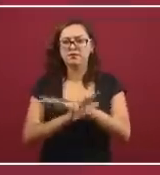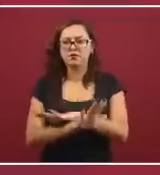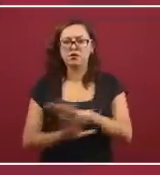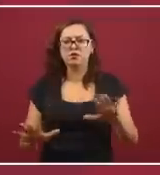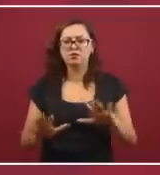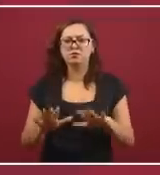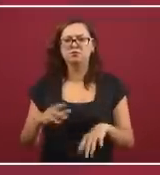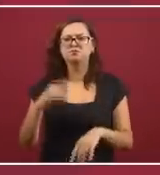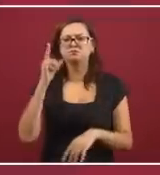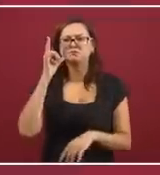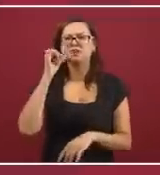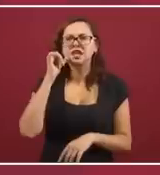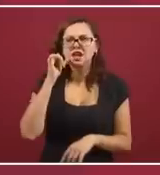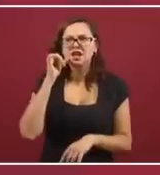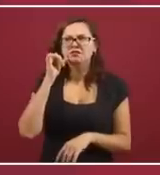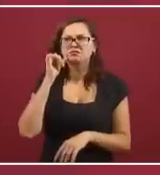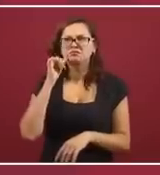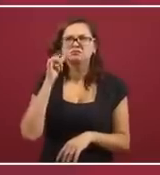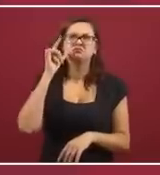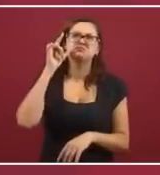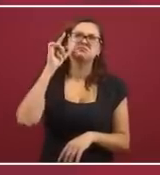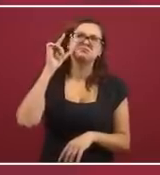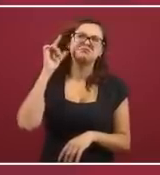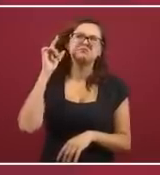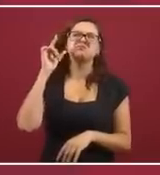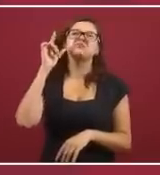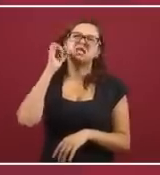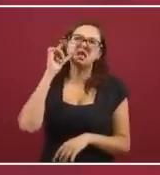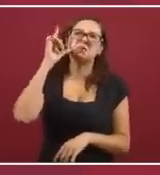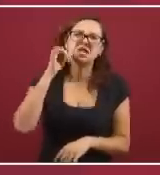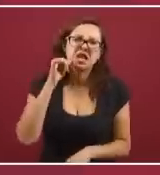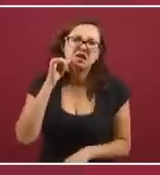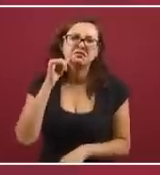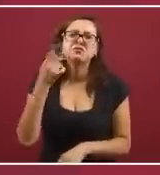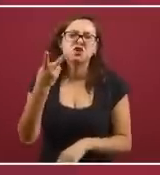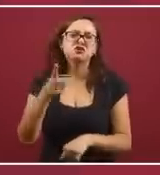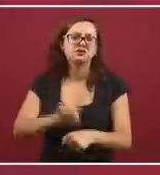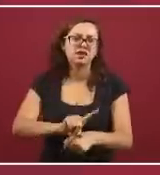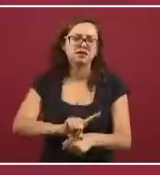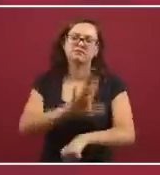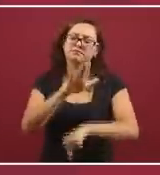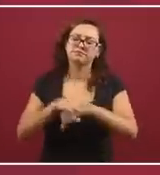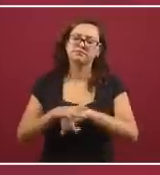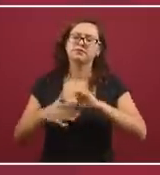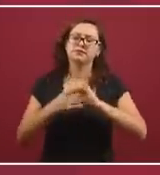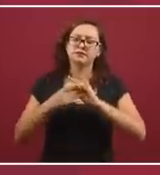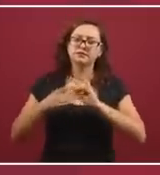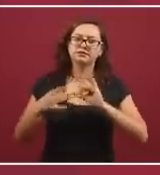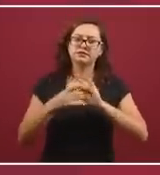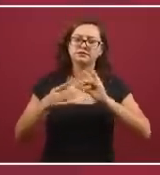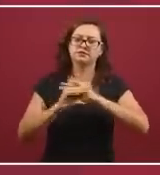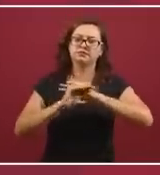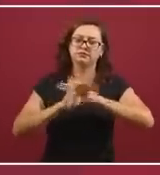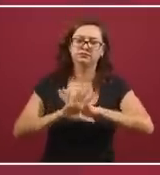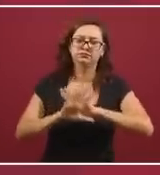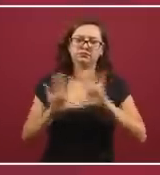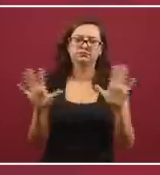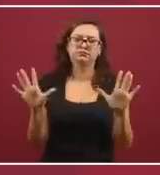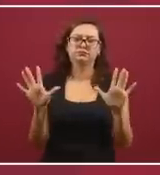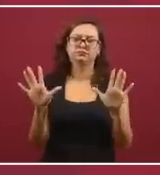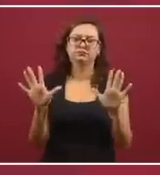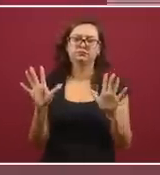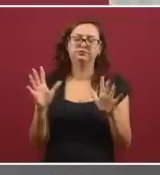mañana o pasado este les precisó que vamos a